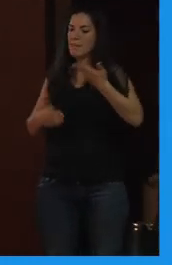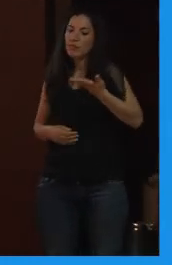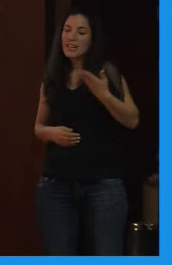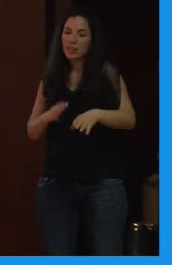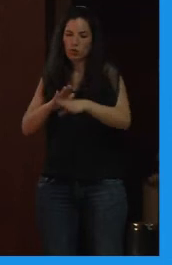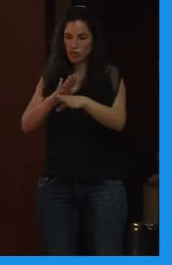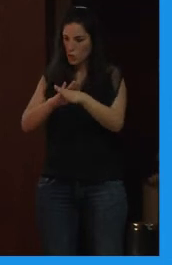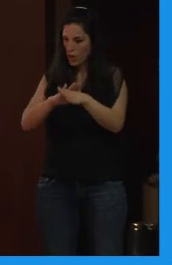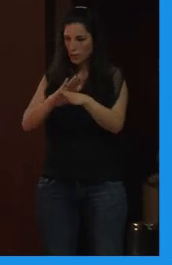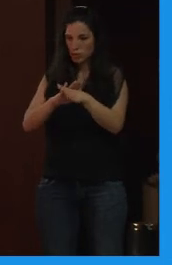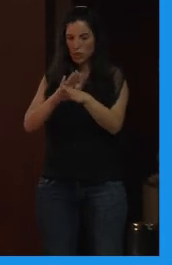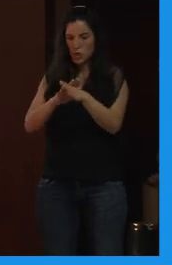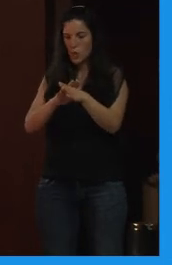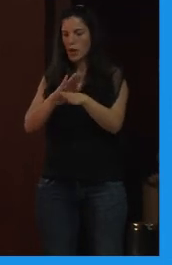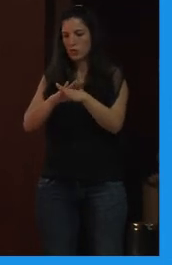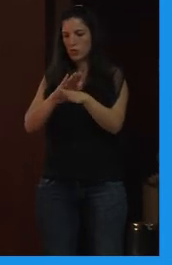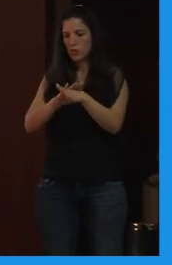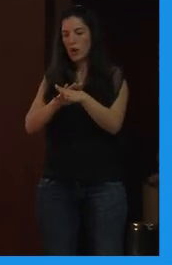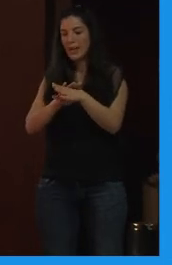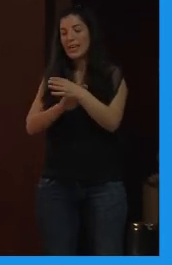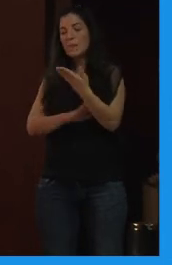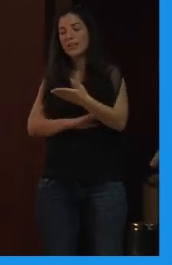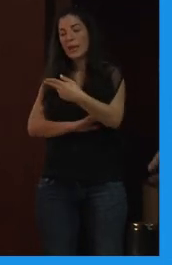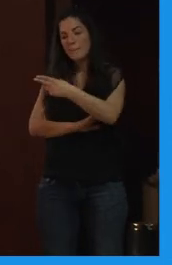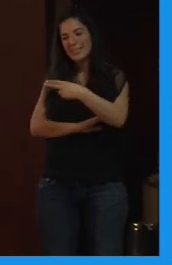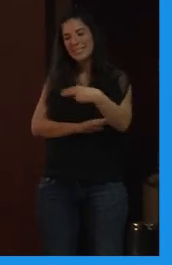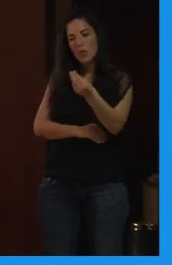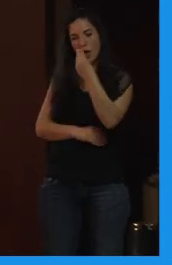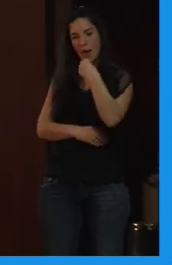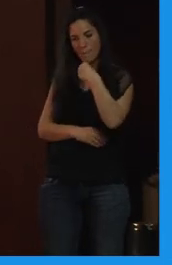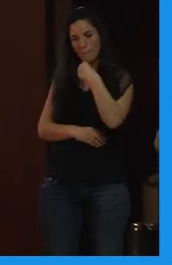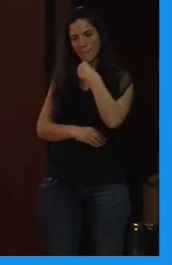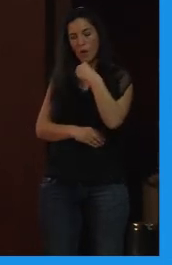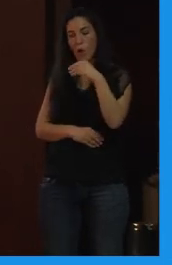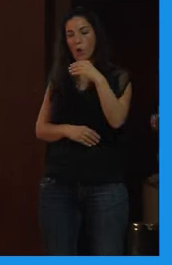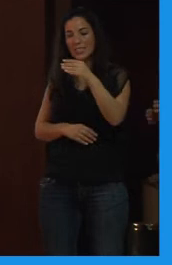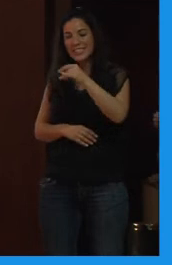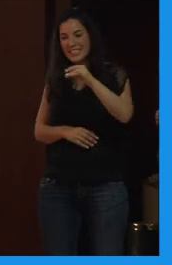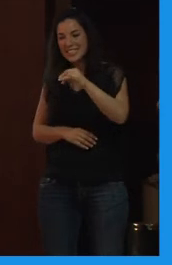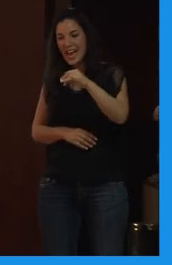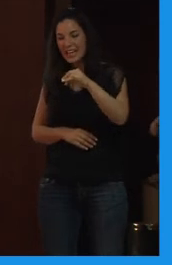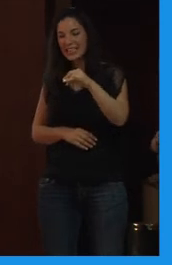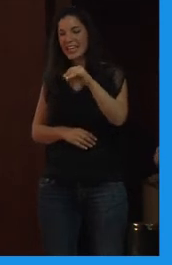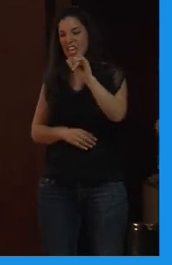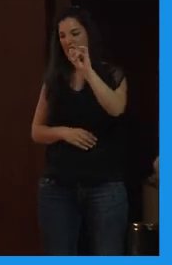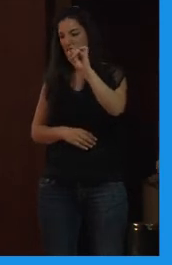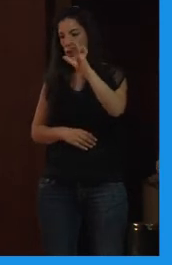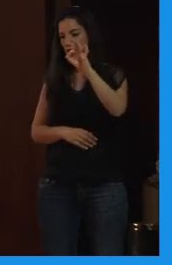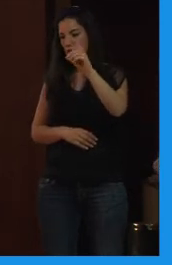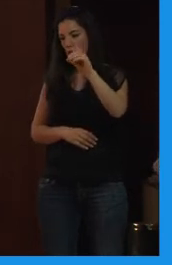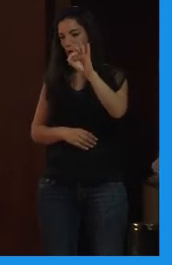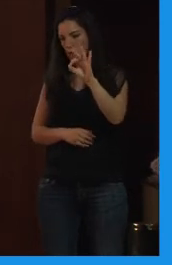hipotiroidismo subclínico hay que tomar pescado y sal yodada. Para funcionamiento del tiroides, para todos los que estéis